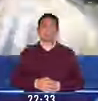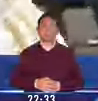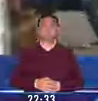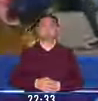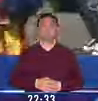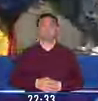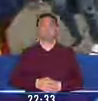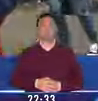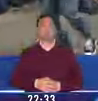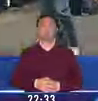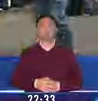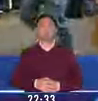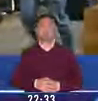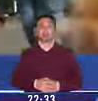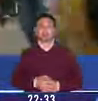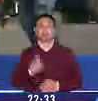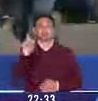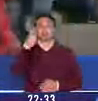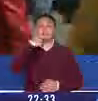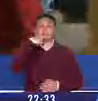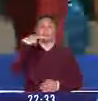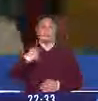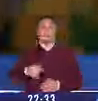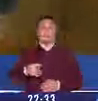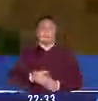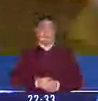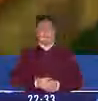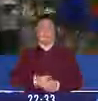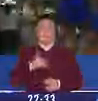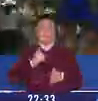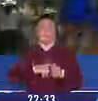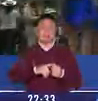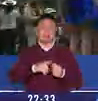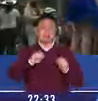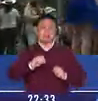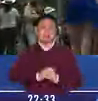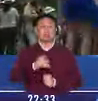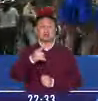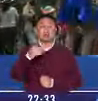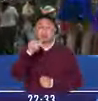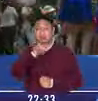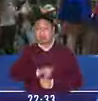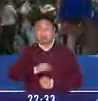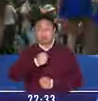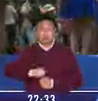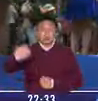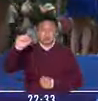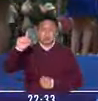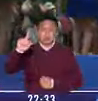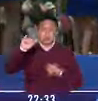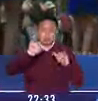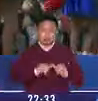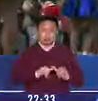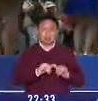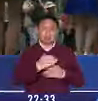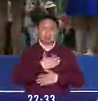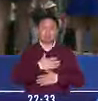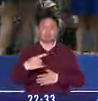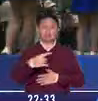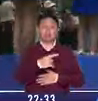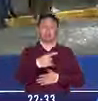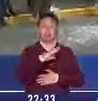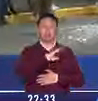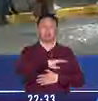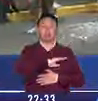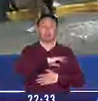La alegría del primer feriado largo del año no pudo faltar en la capital. Quienes no pudieron salir de la ciudad aprovecharon los eventos culturales que el